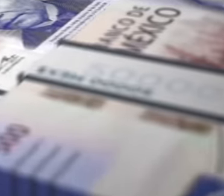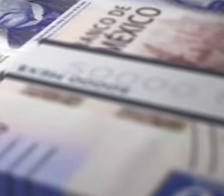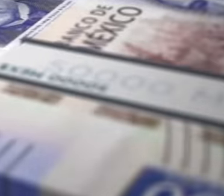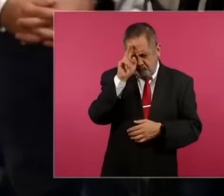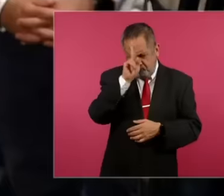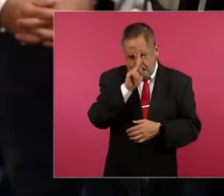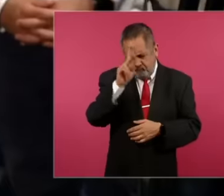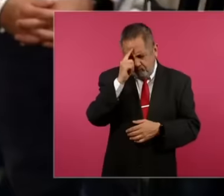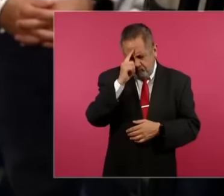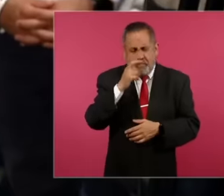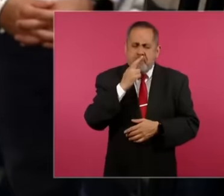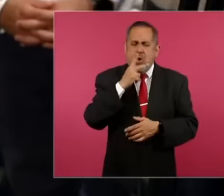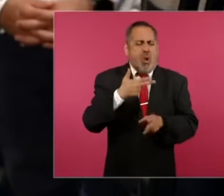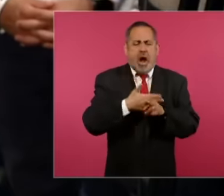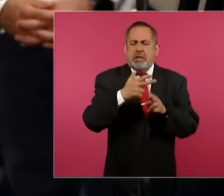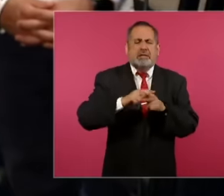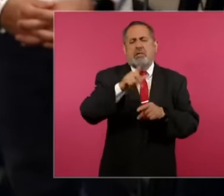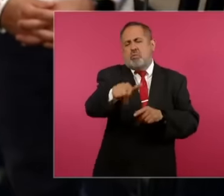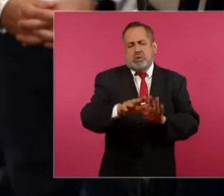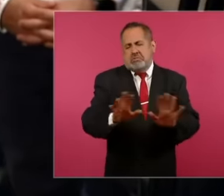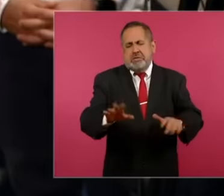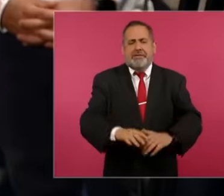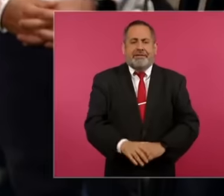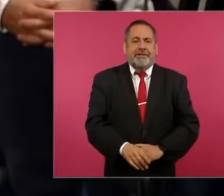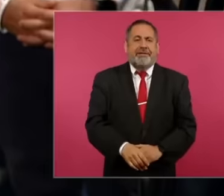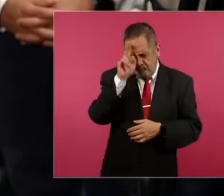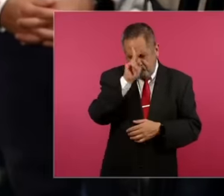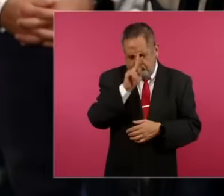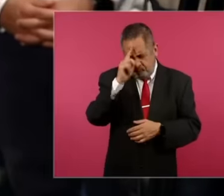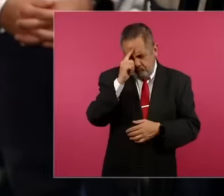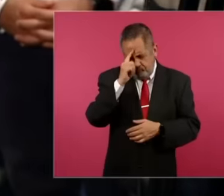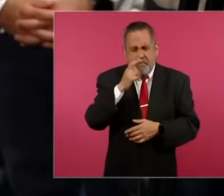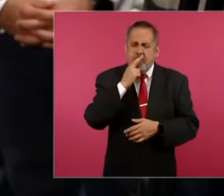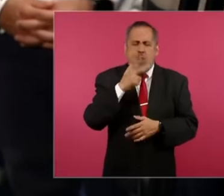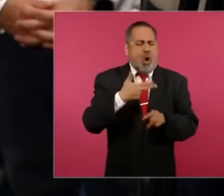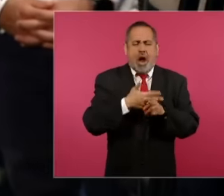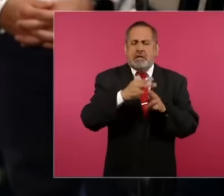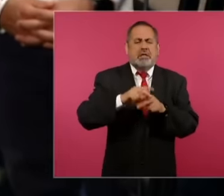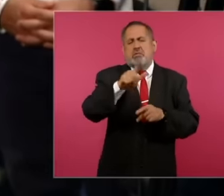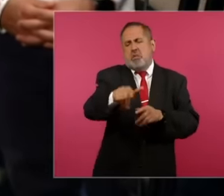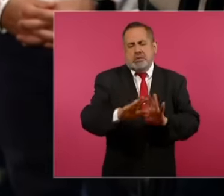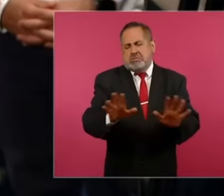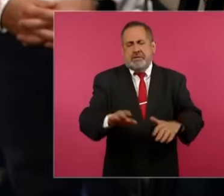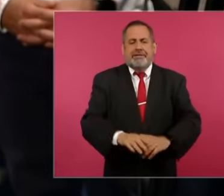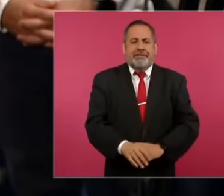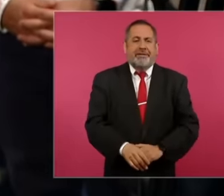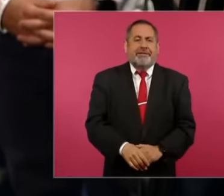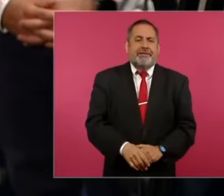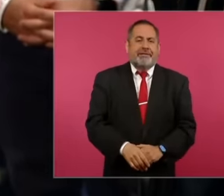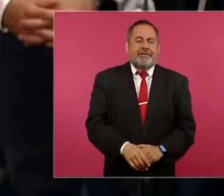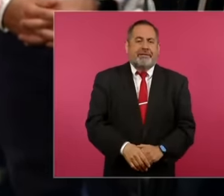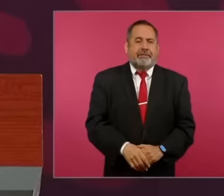al reportero de TV Azteca, dejándolo con boca cerrada y sin aliento.